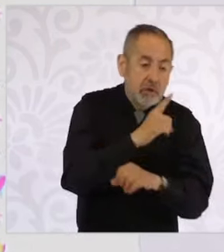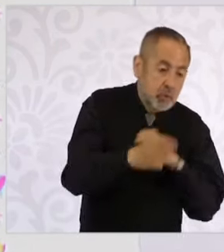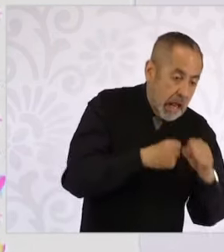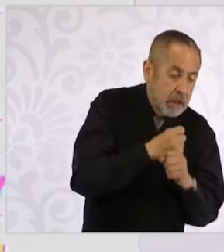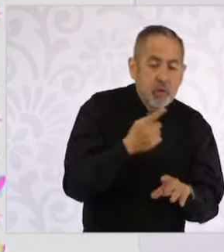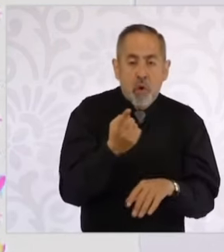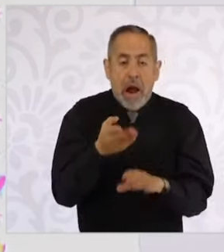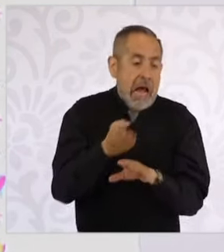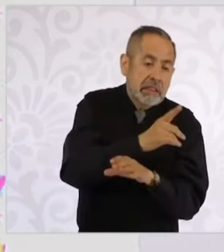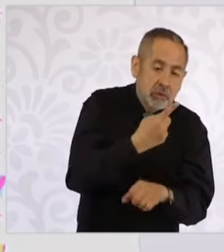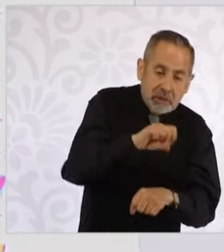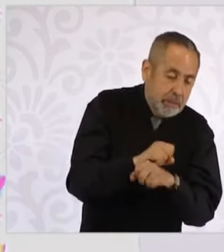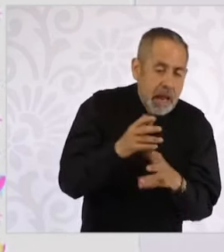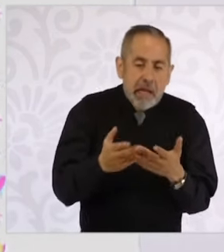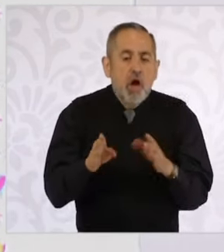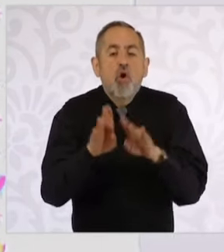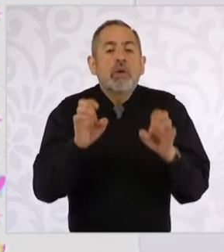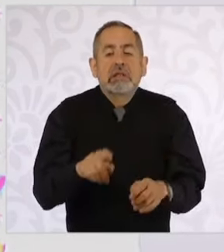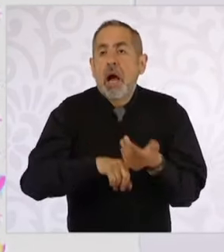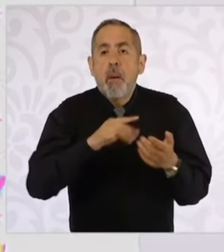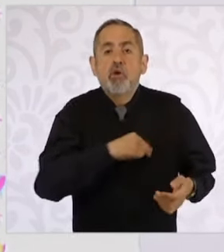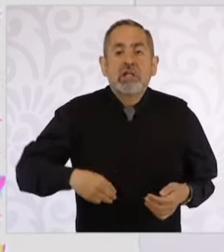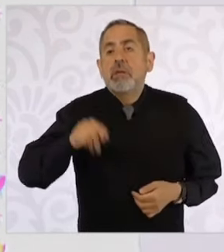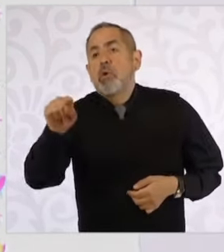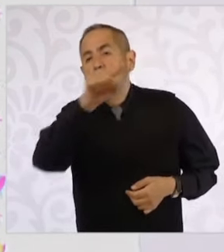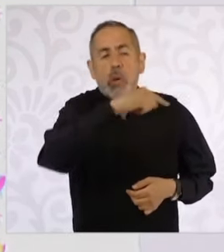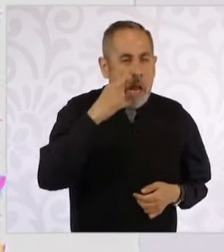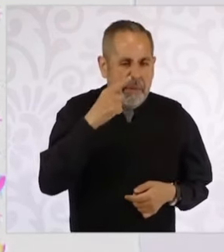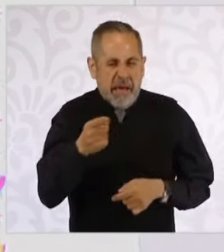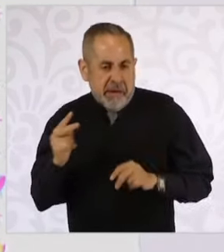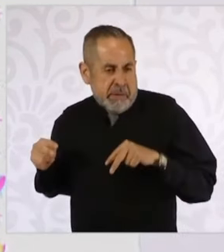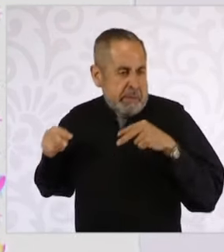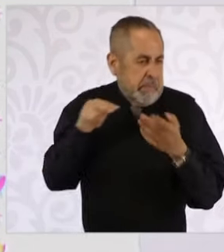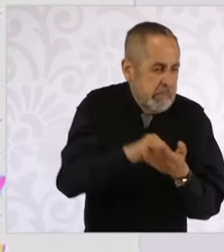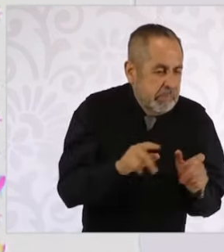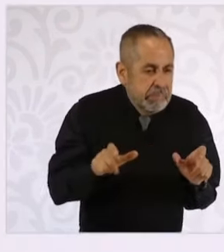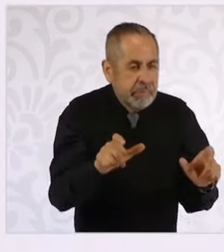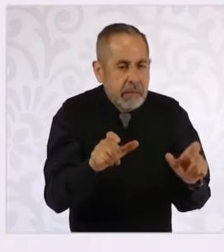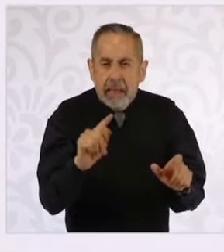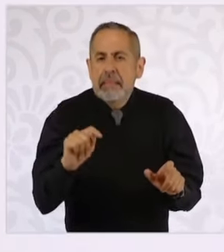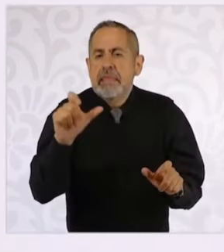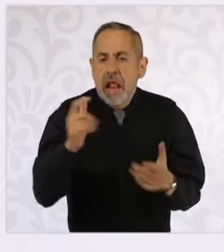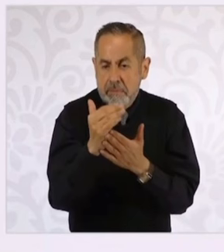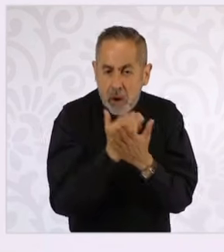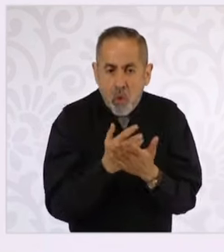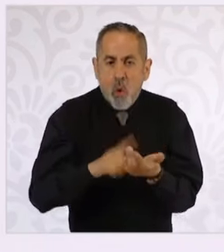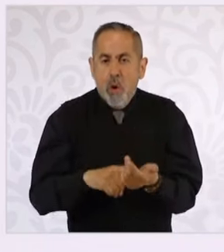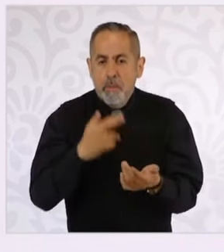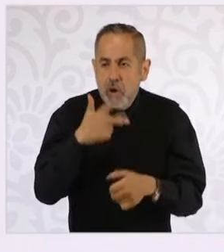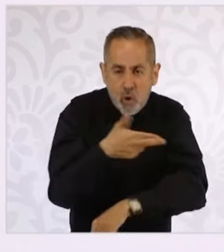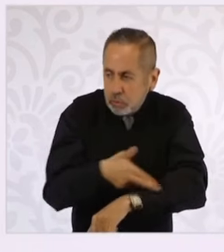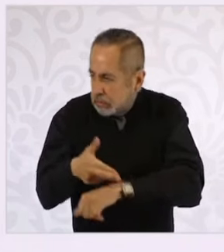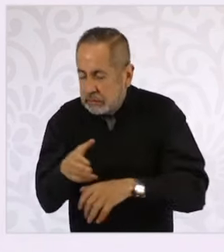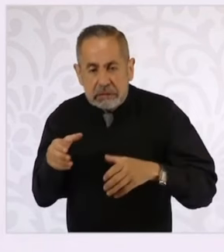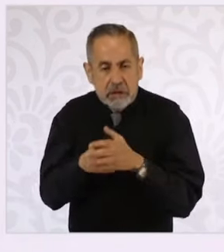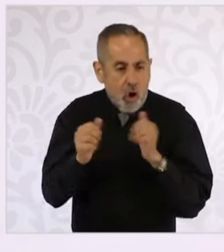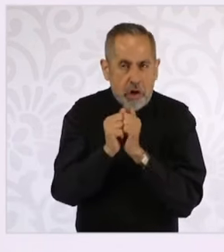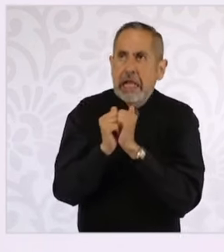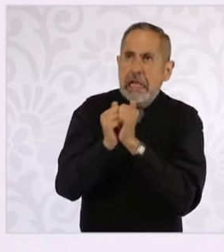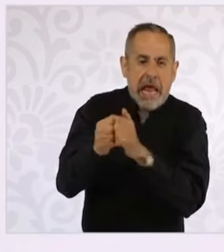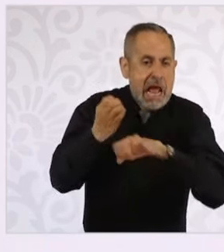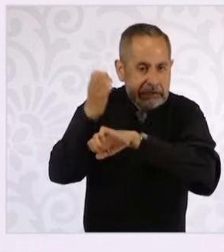semana pasada Cómo va los municipios que hemos decidido participar de manera eh más coordinada con las